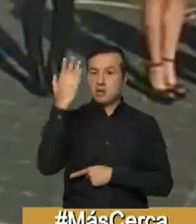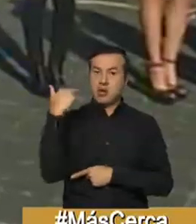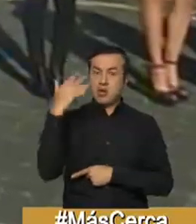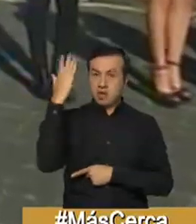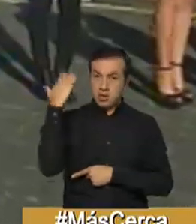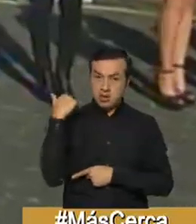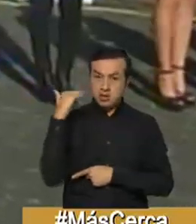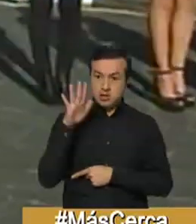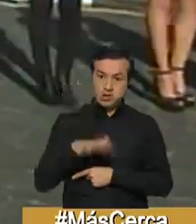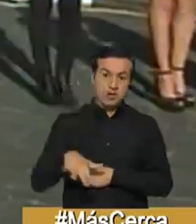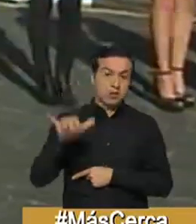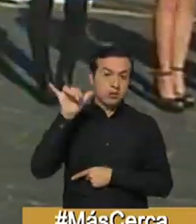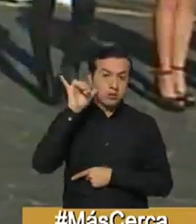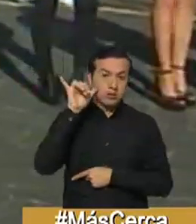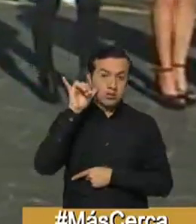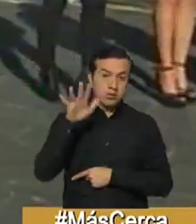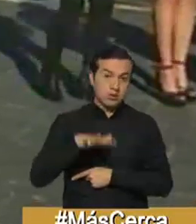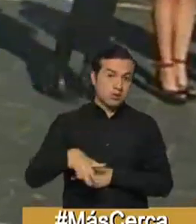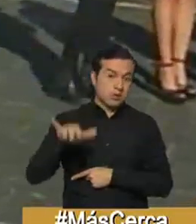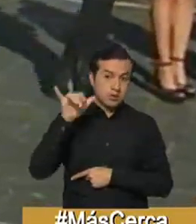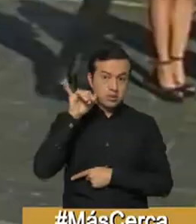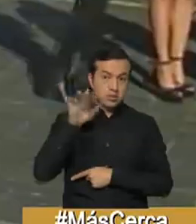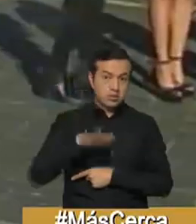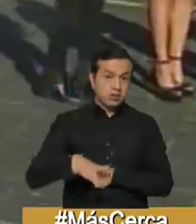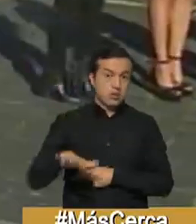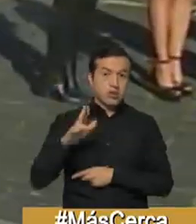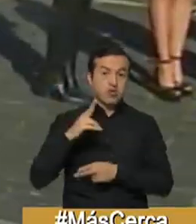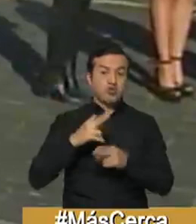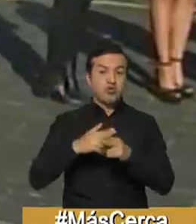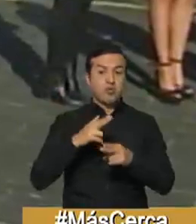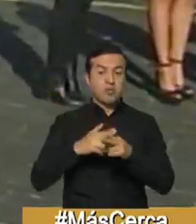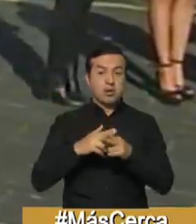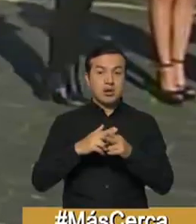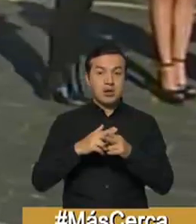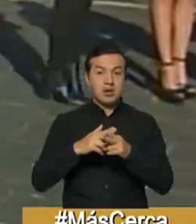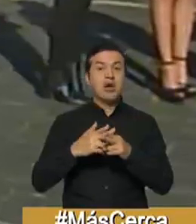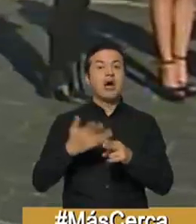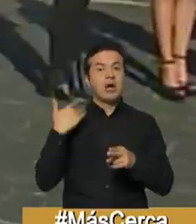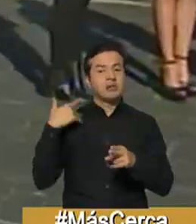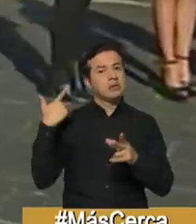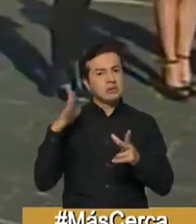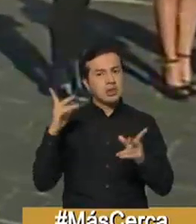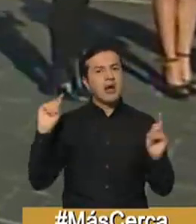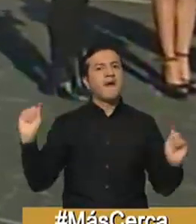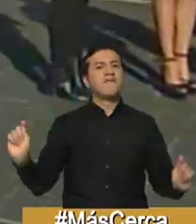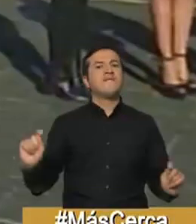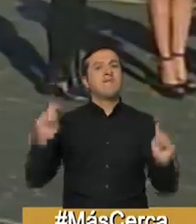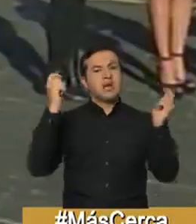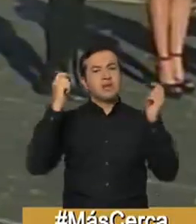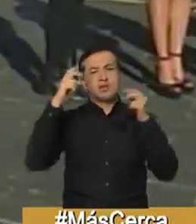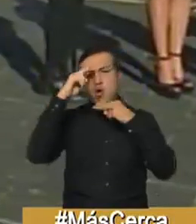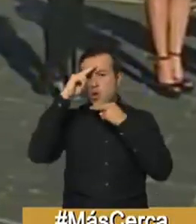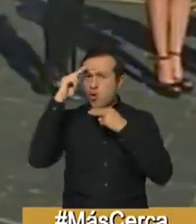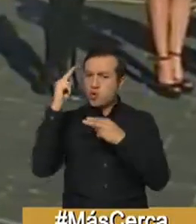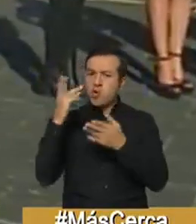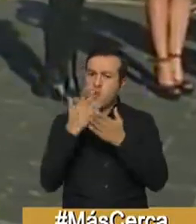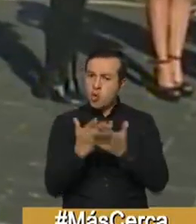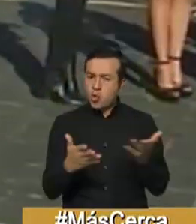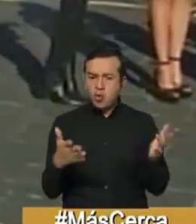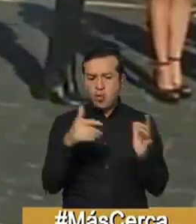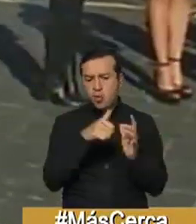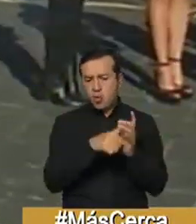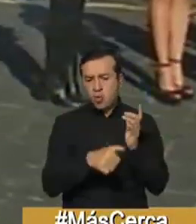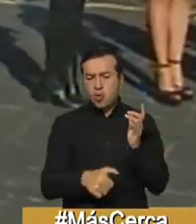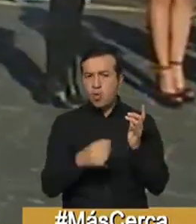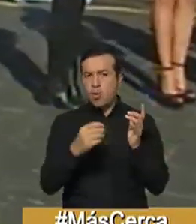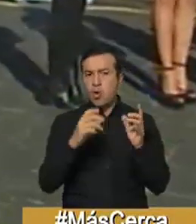que el cantón sea designado, pues Rumiñahui, San Golquí ya festejaba estas fiestas del maíz en honor a este producto que alimenta a